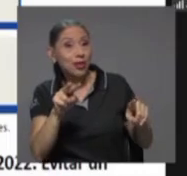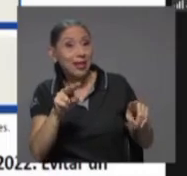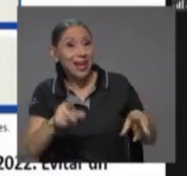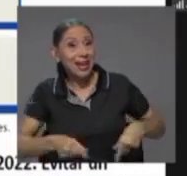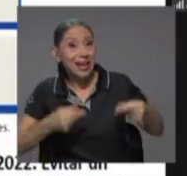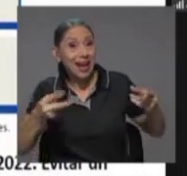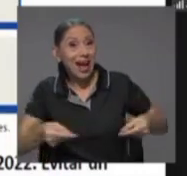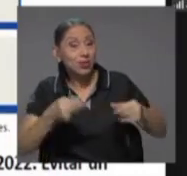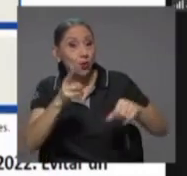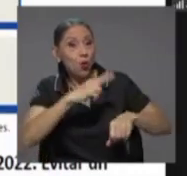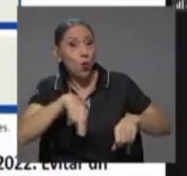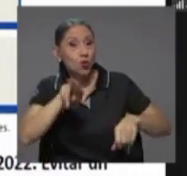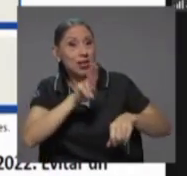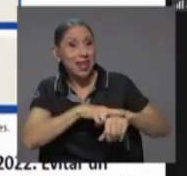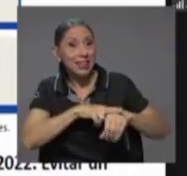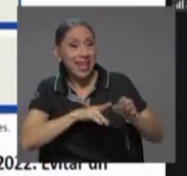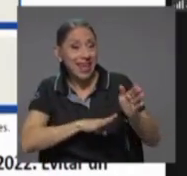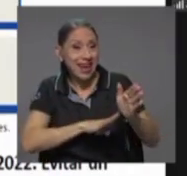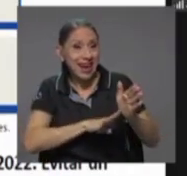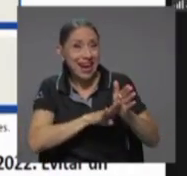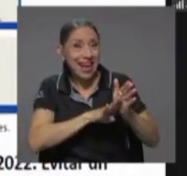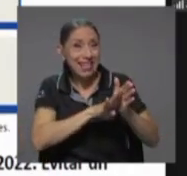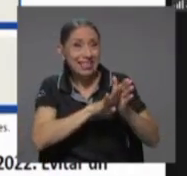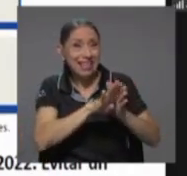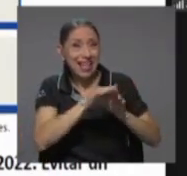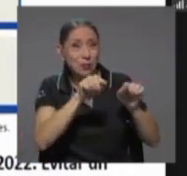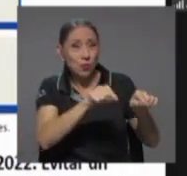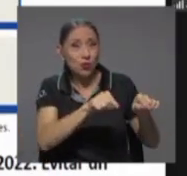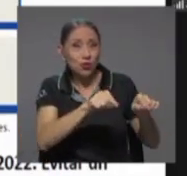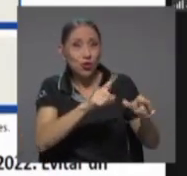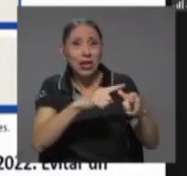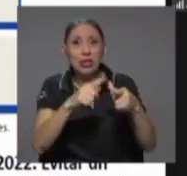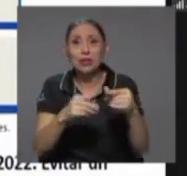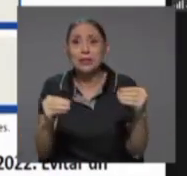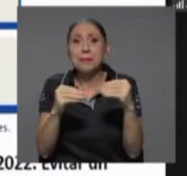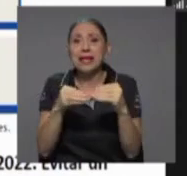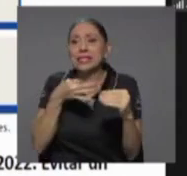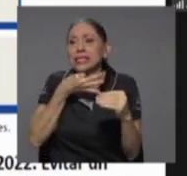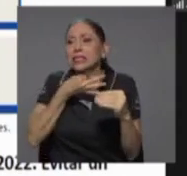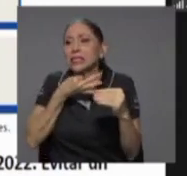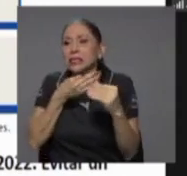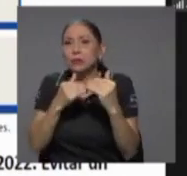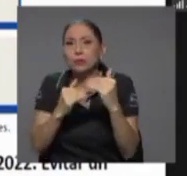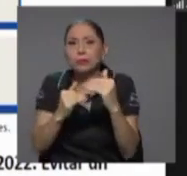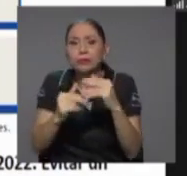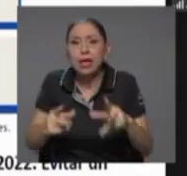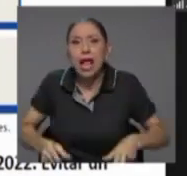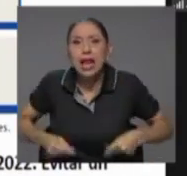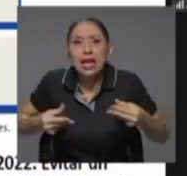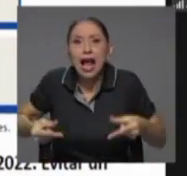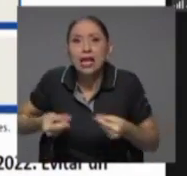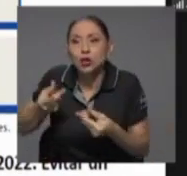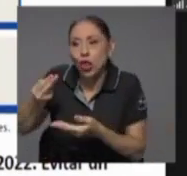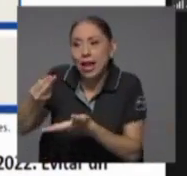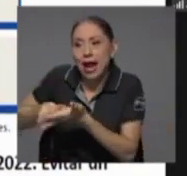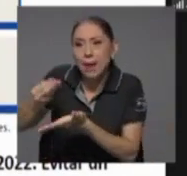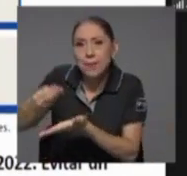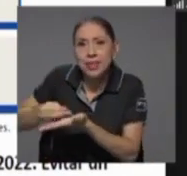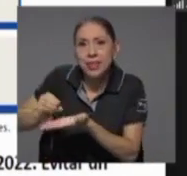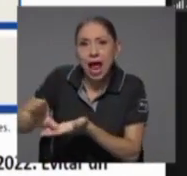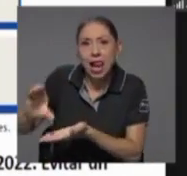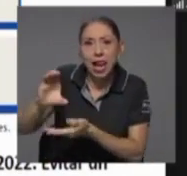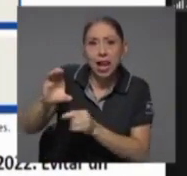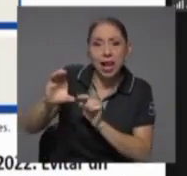crece superior a eso, estrujando el gasto de capital. Eh, Así las cosas,